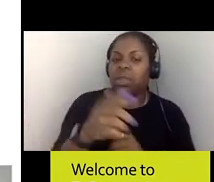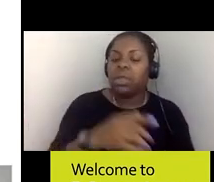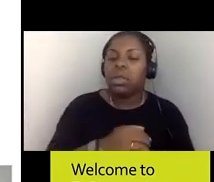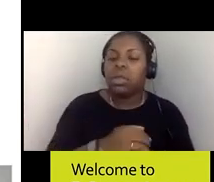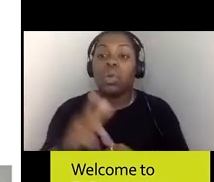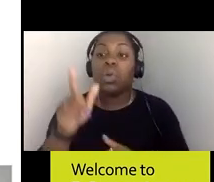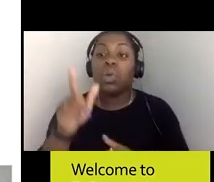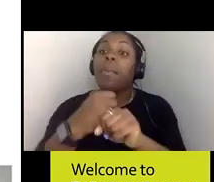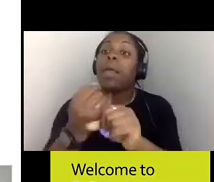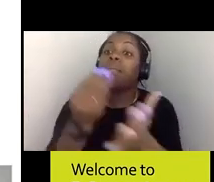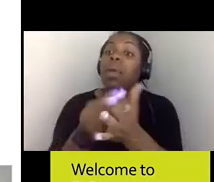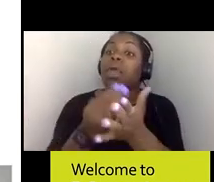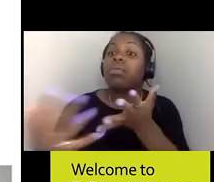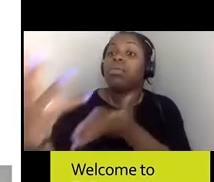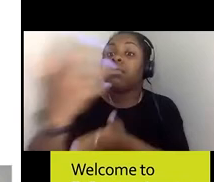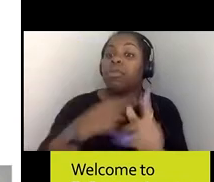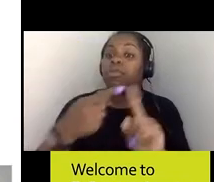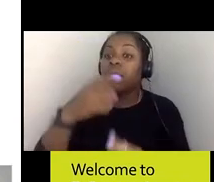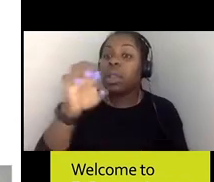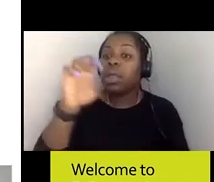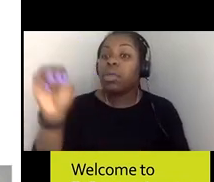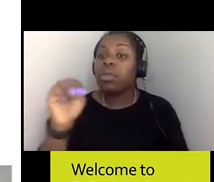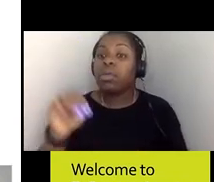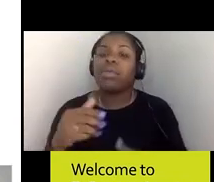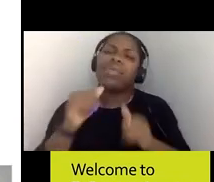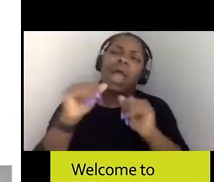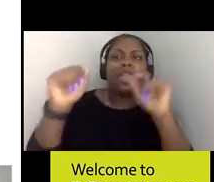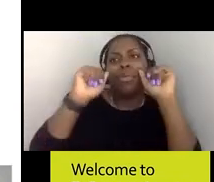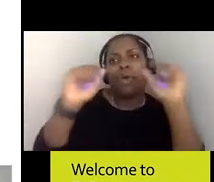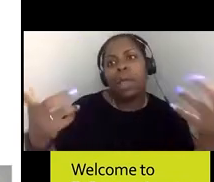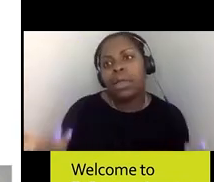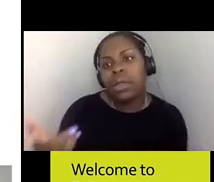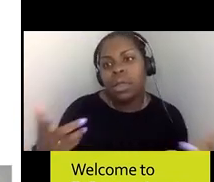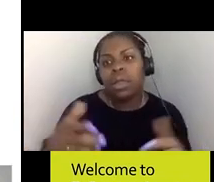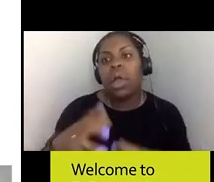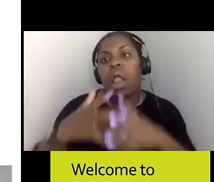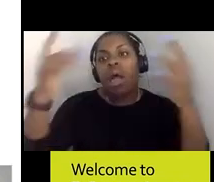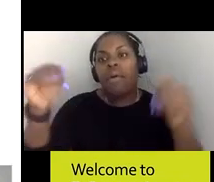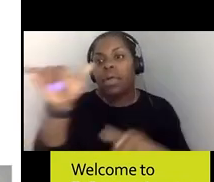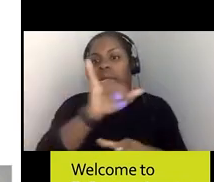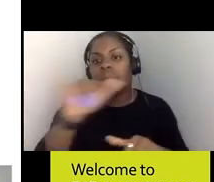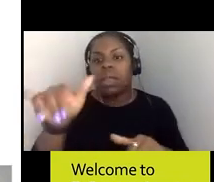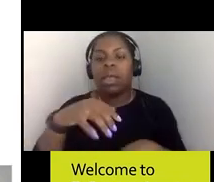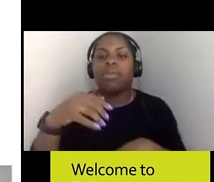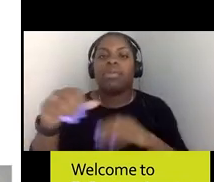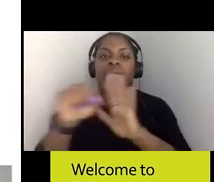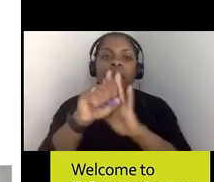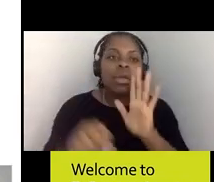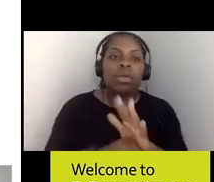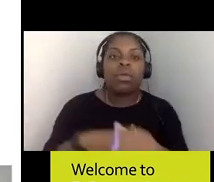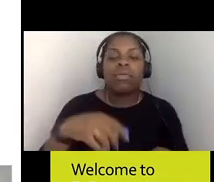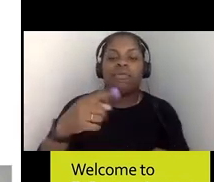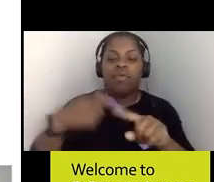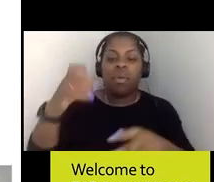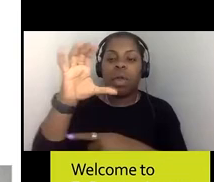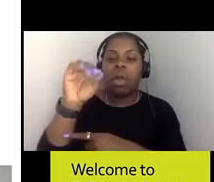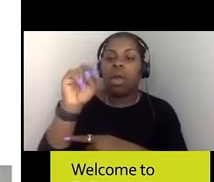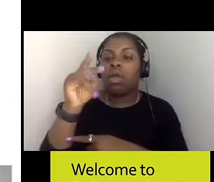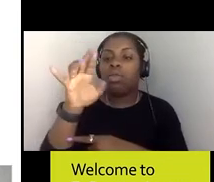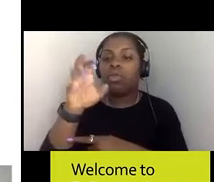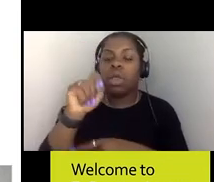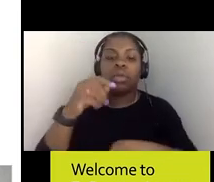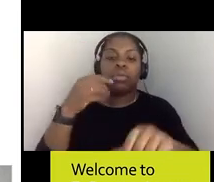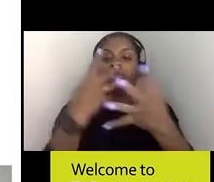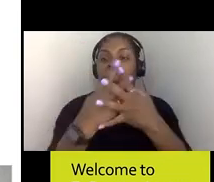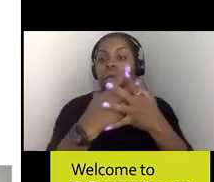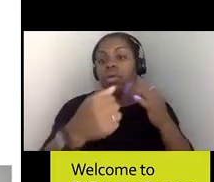minuto. ¿Quién hace dinero del monitoreo electrónico? Pues sí, no es una sorpresa. Muchas de las mismas compañías que hacen